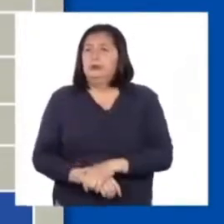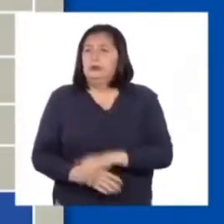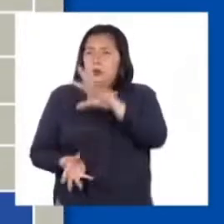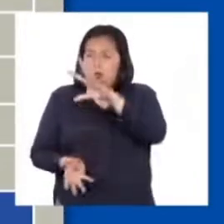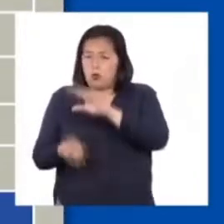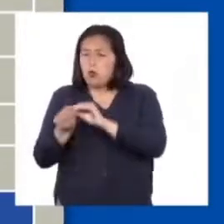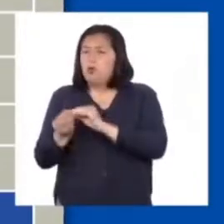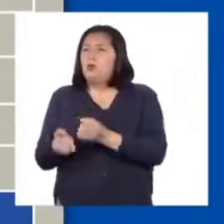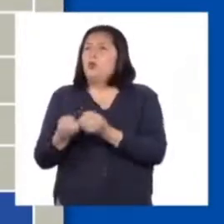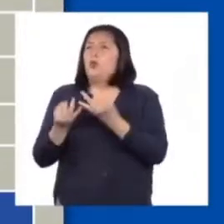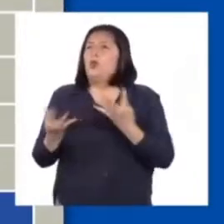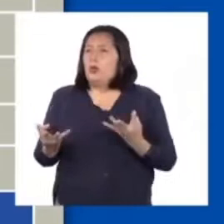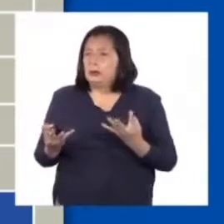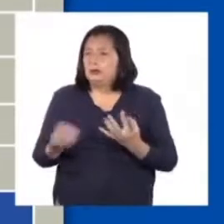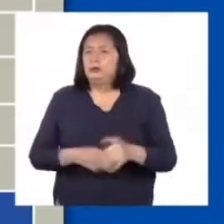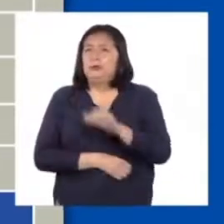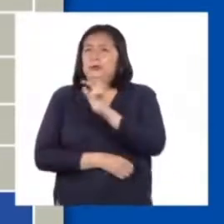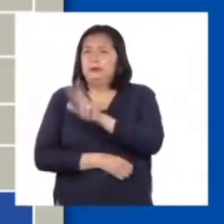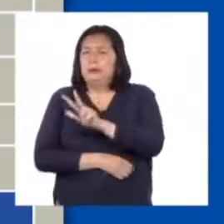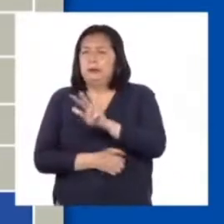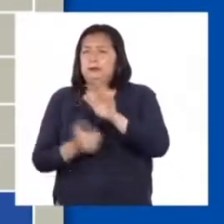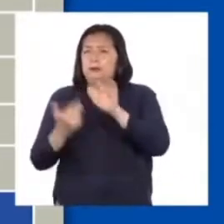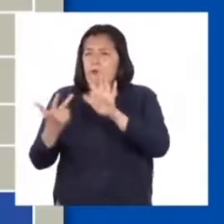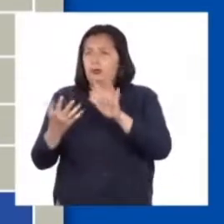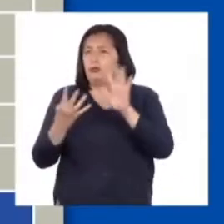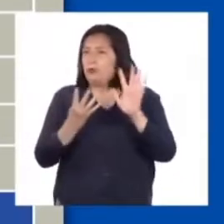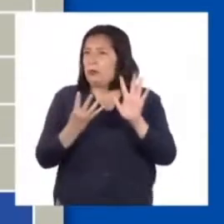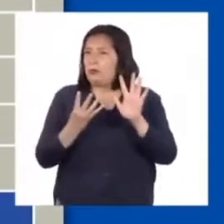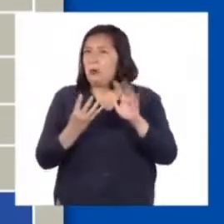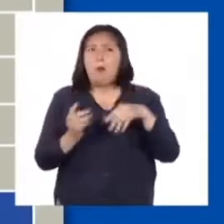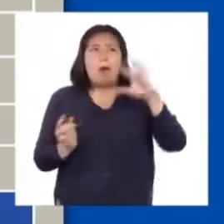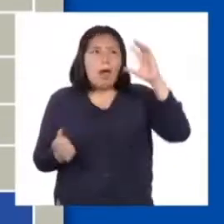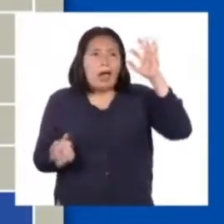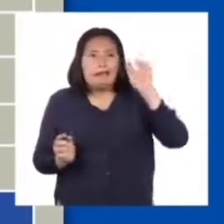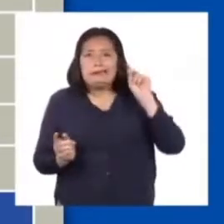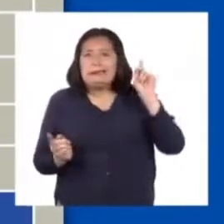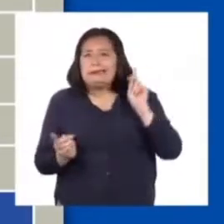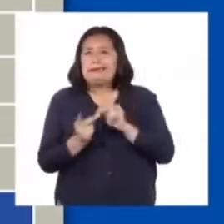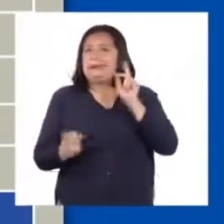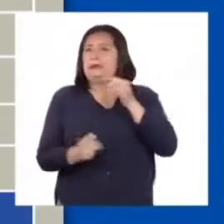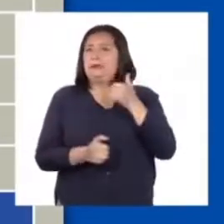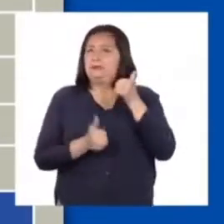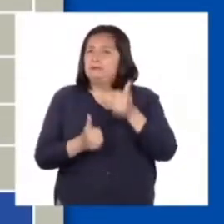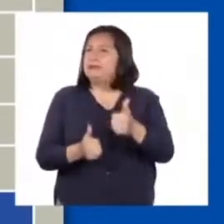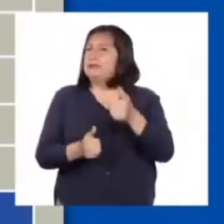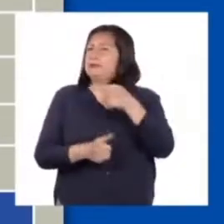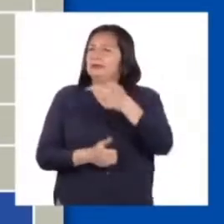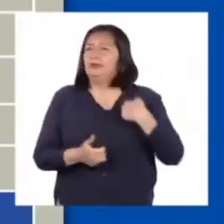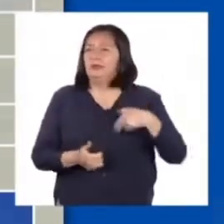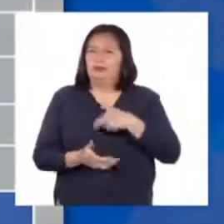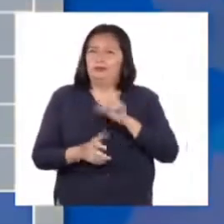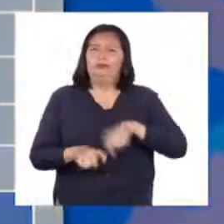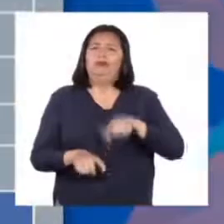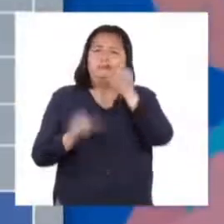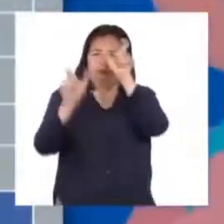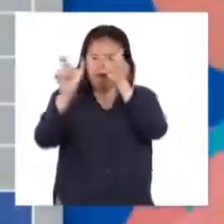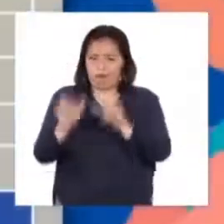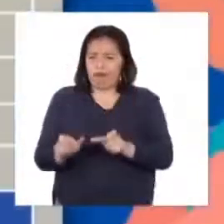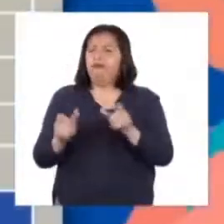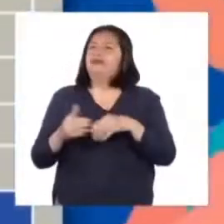Da como total el número 389. Muy bien, hemos realizado con éxito nuestra tabla.